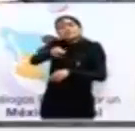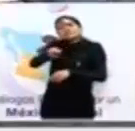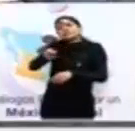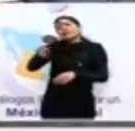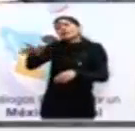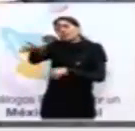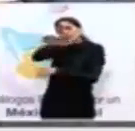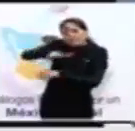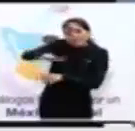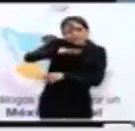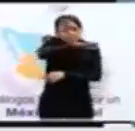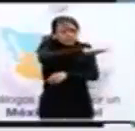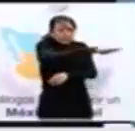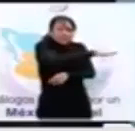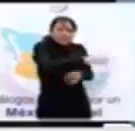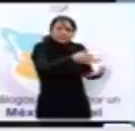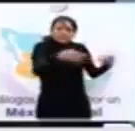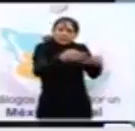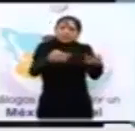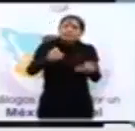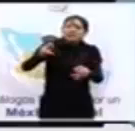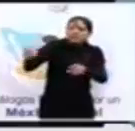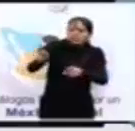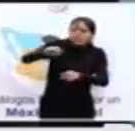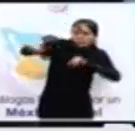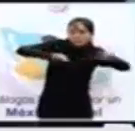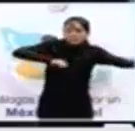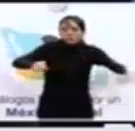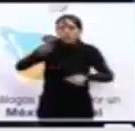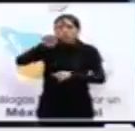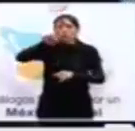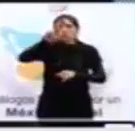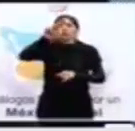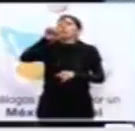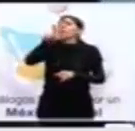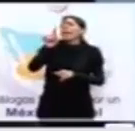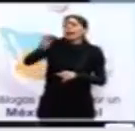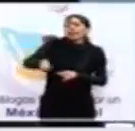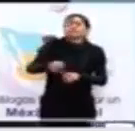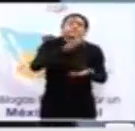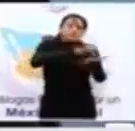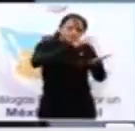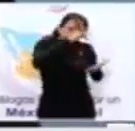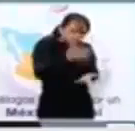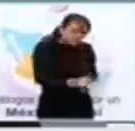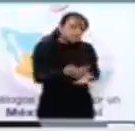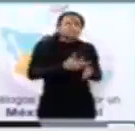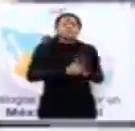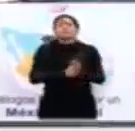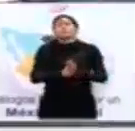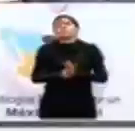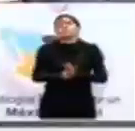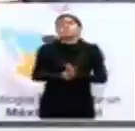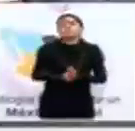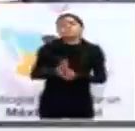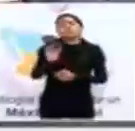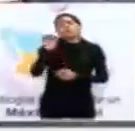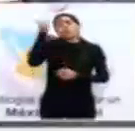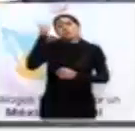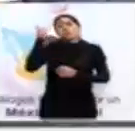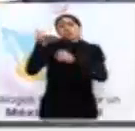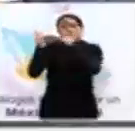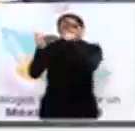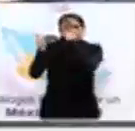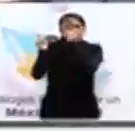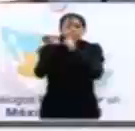Muchas gracias, gracias Rafael Echeverri Perico. El senador Isidro Pedraza se disculpa, tuvo que acudir